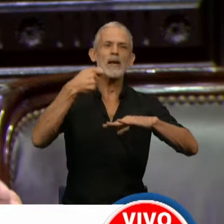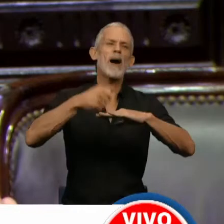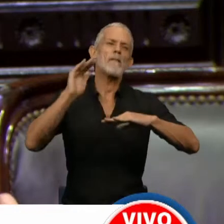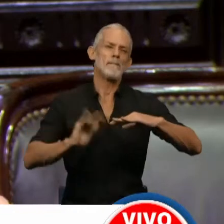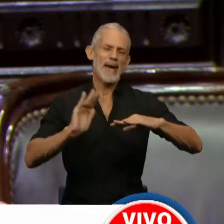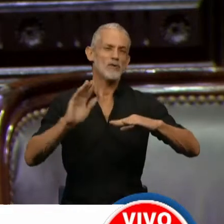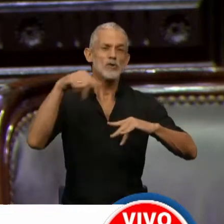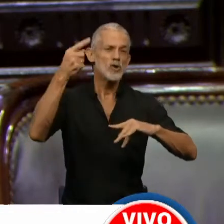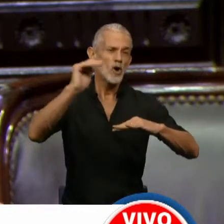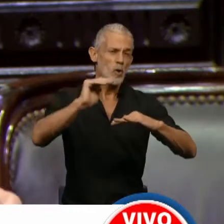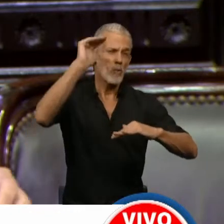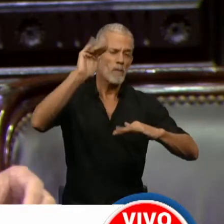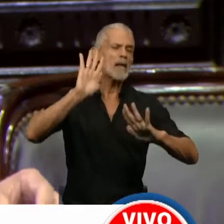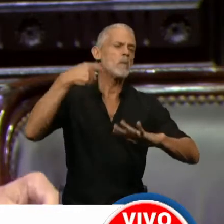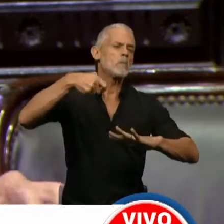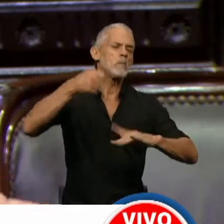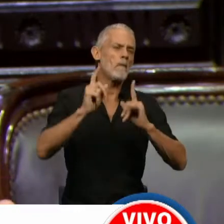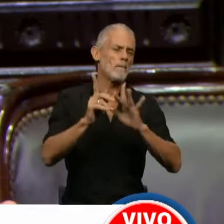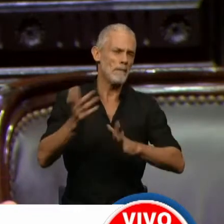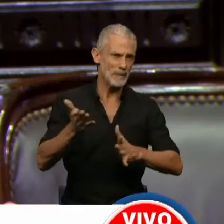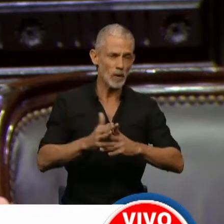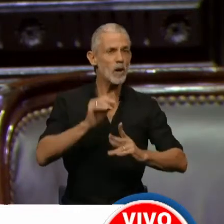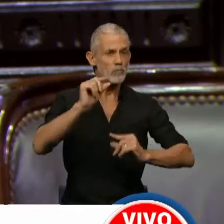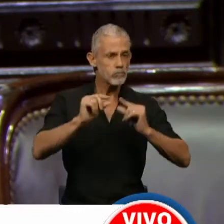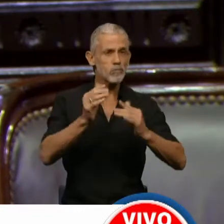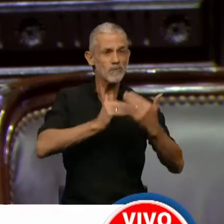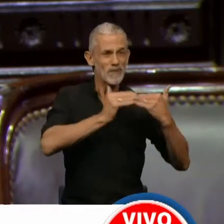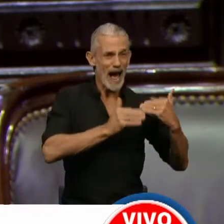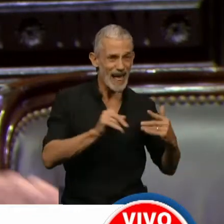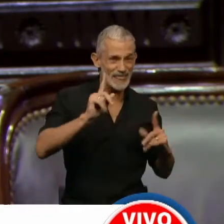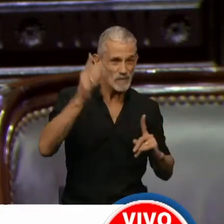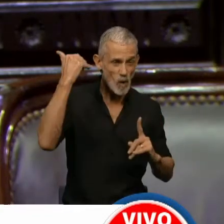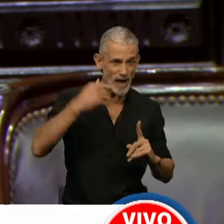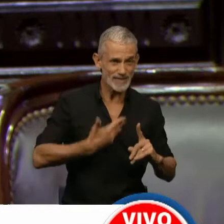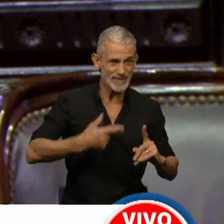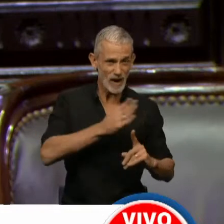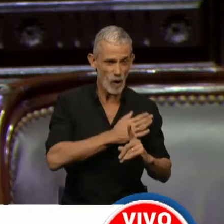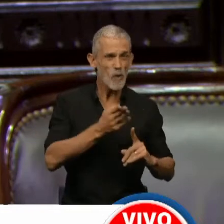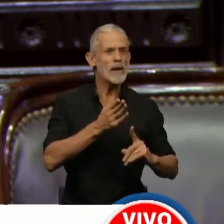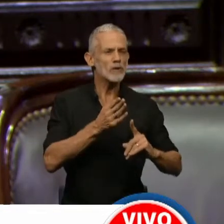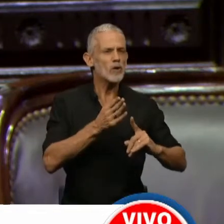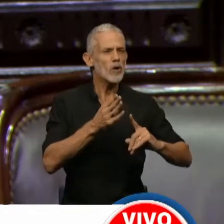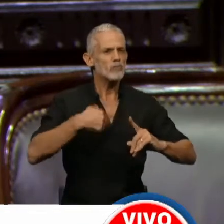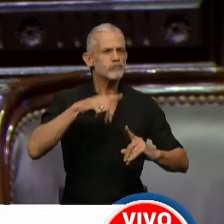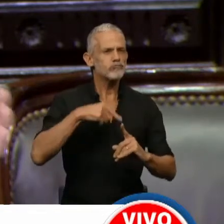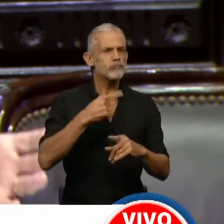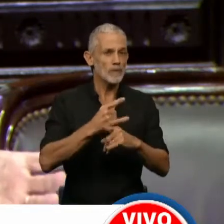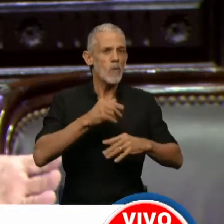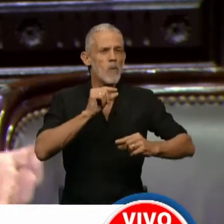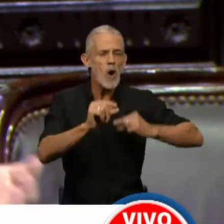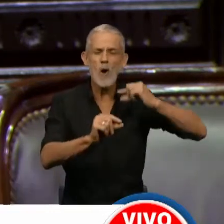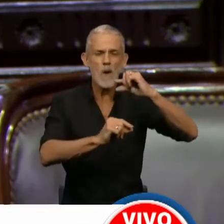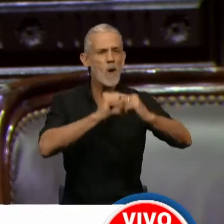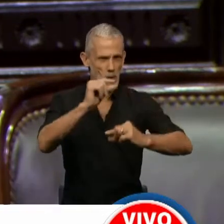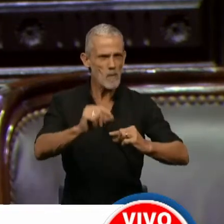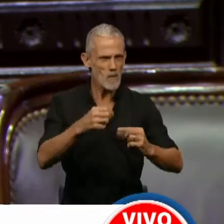seguirá pagando como en la actualidad. Y la progresividad ha sido una de las banderas que hemos llevado y lo hemos hecho desde el